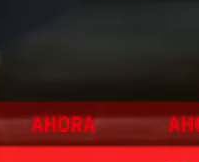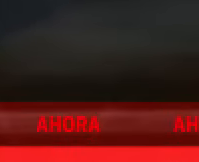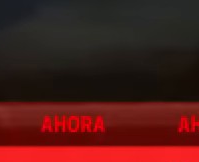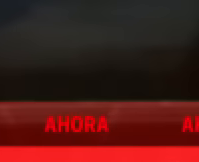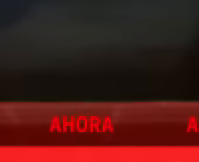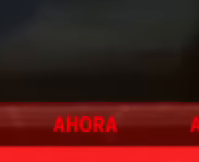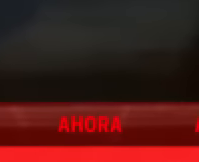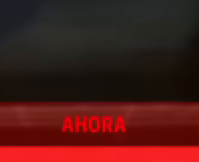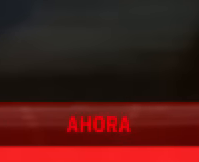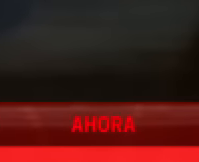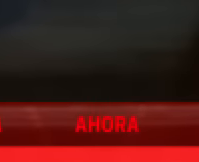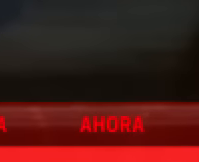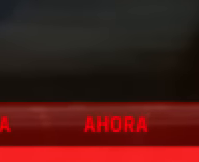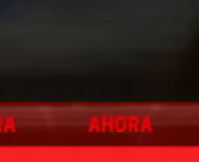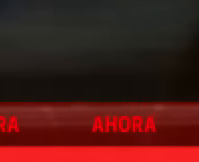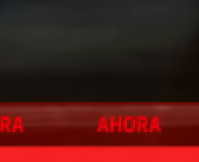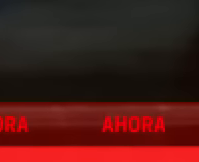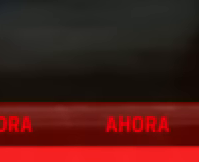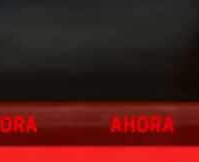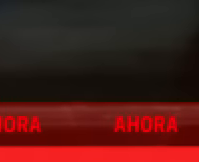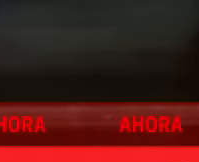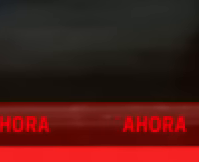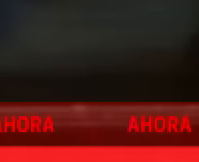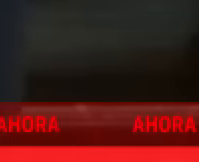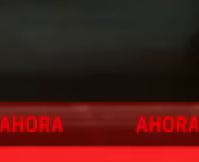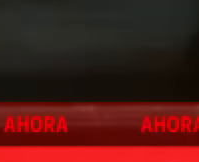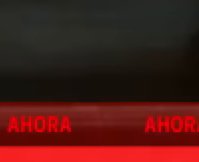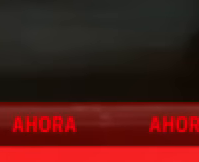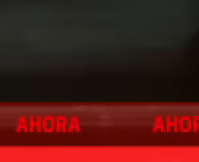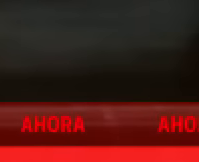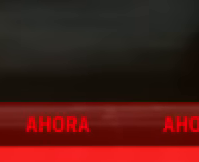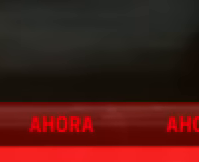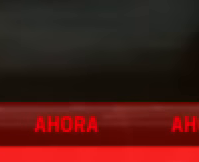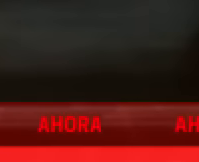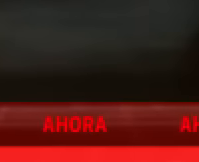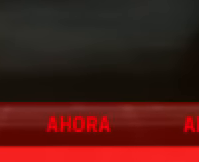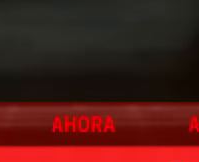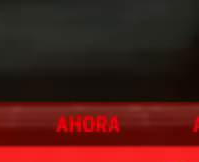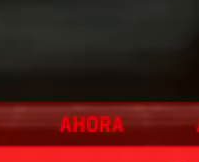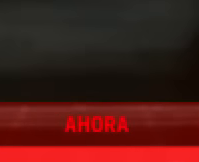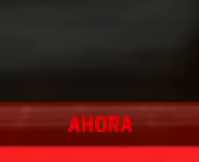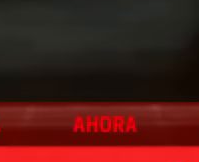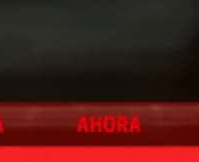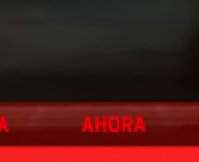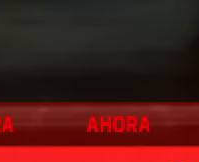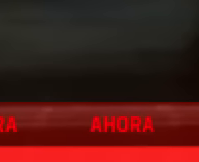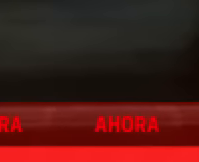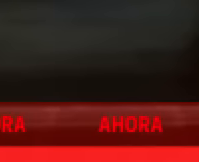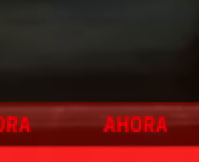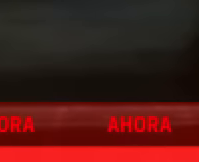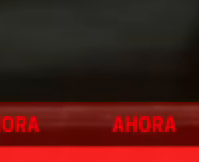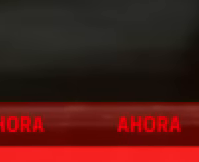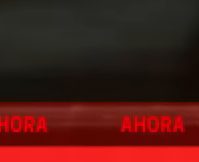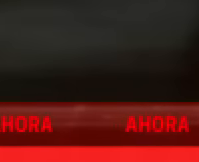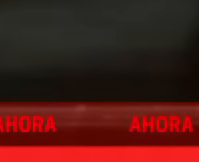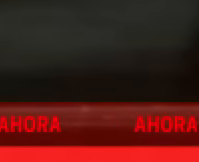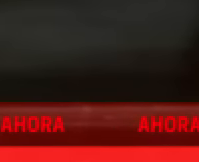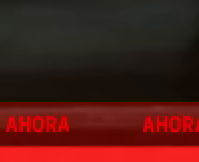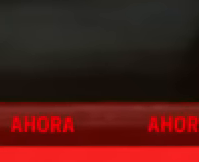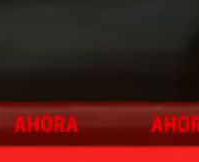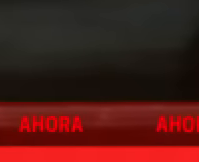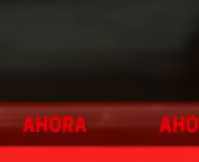con educación, ¿no? Algo que, entendemos, sí, tiene que ver con Lustó. Algo que se había negociado. Lo que pasa en general, ¿por qué la